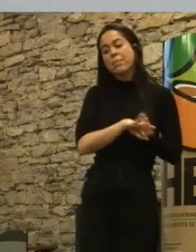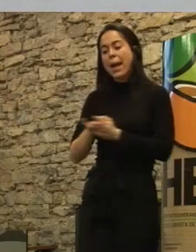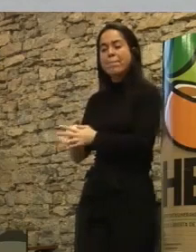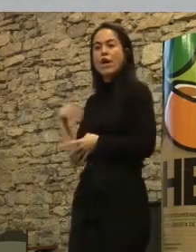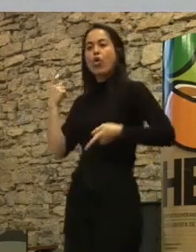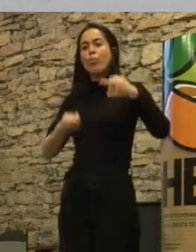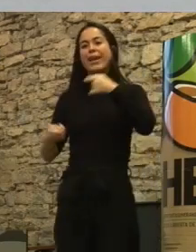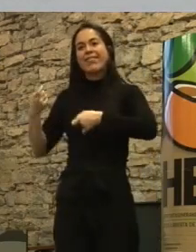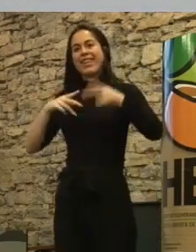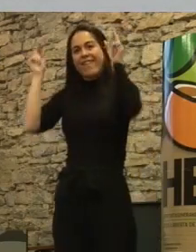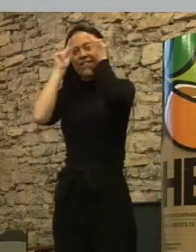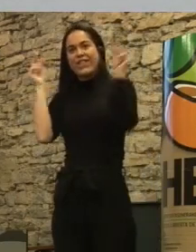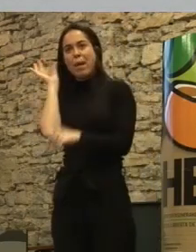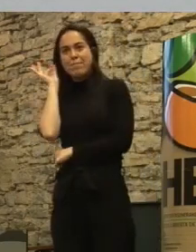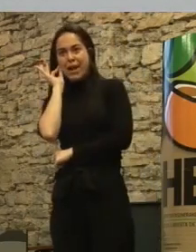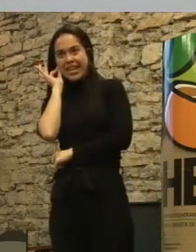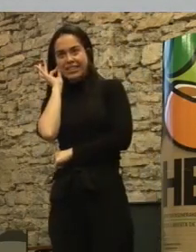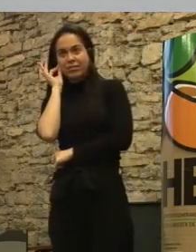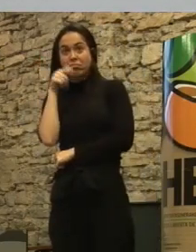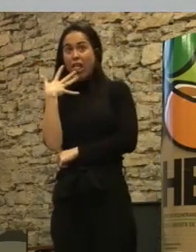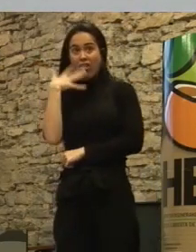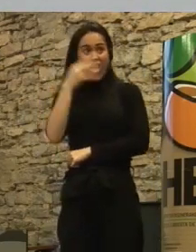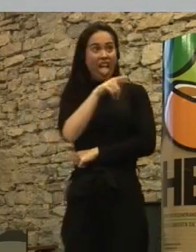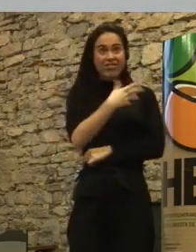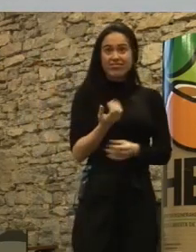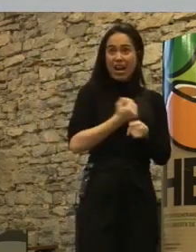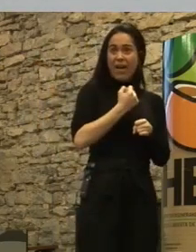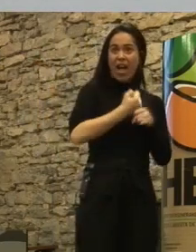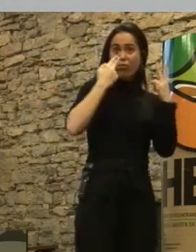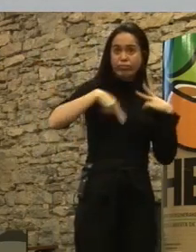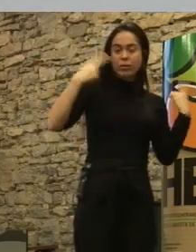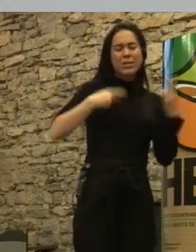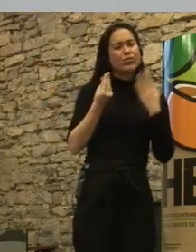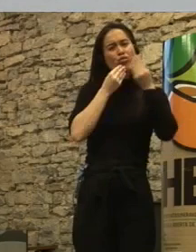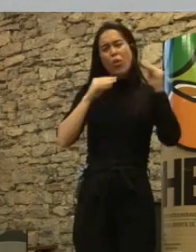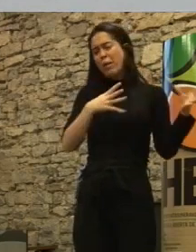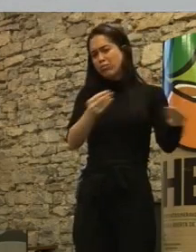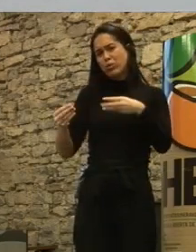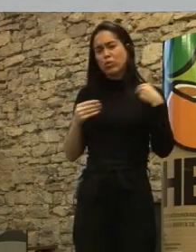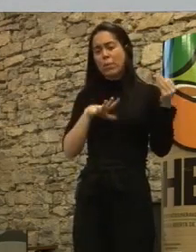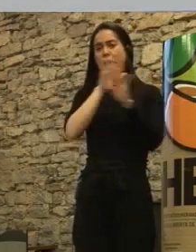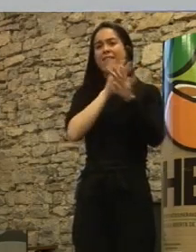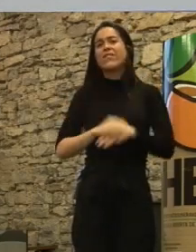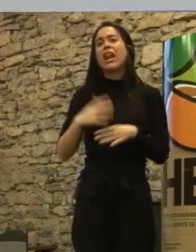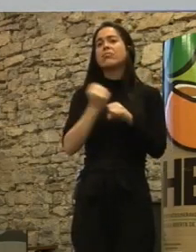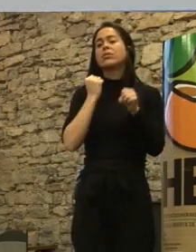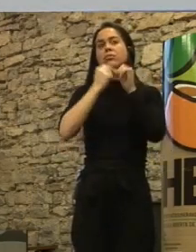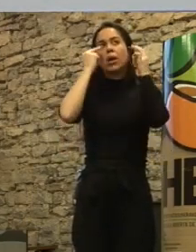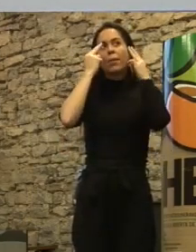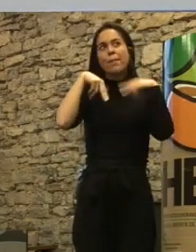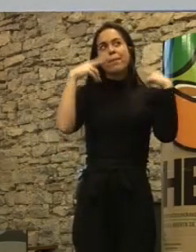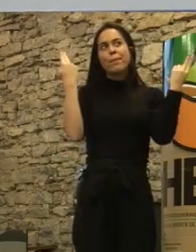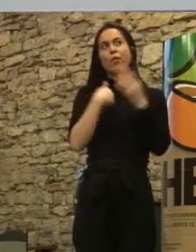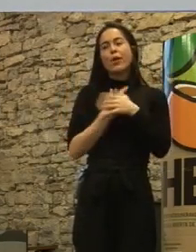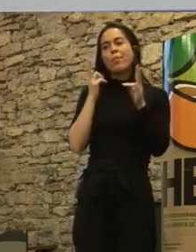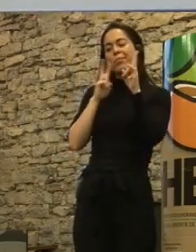cooperativa de enfermeras, pero era un empleado público. Y de estas historias hay muchas, porque claro, el empleado público tiene un ojo privilegiado sobre